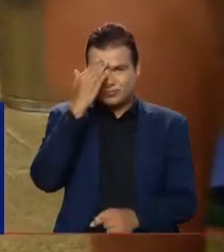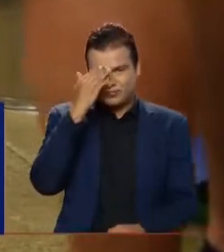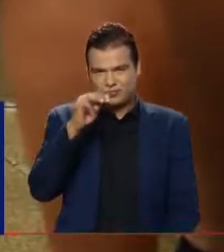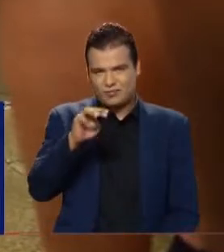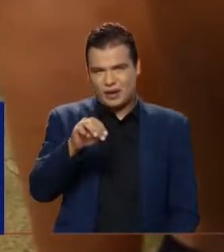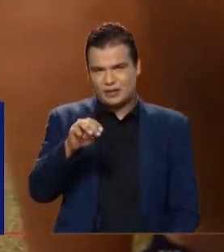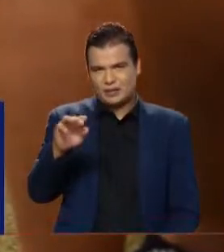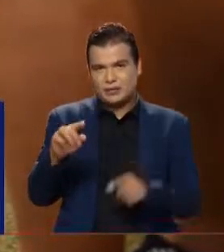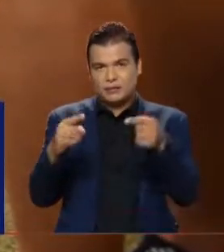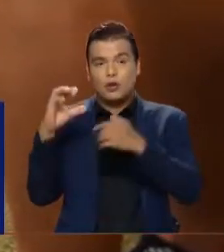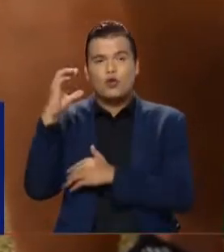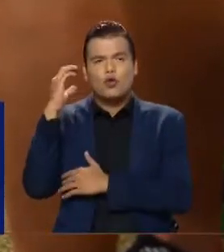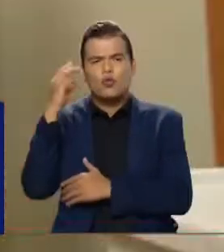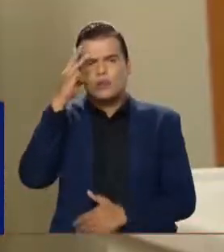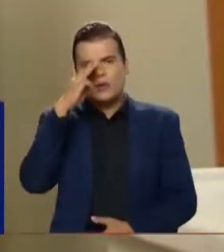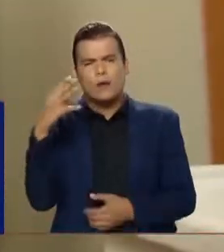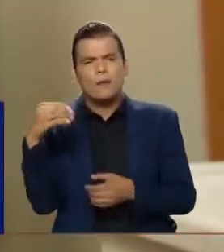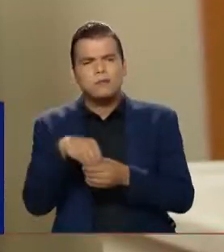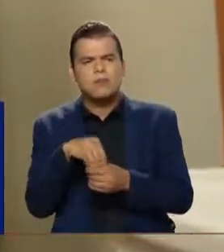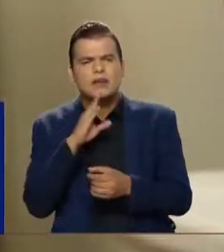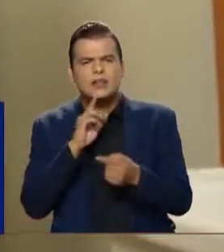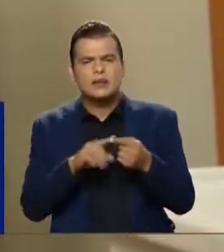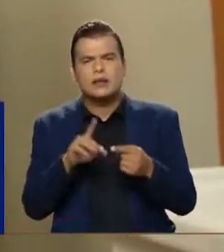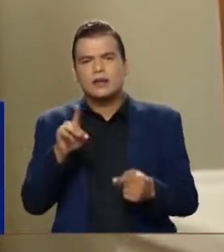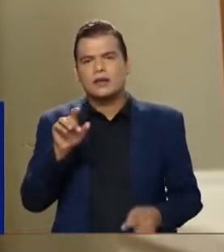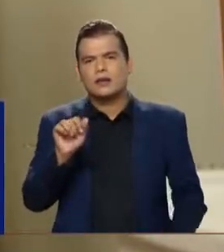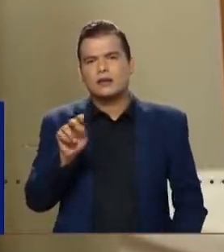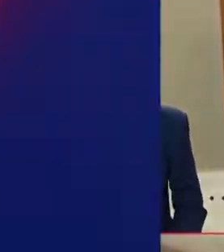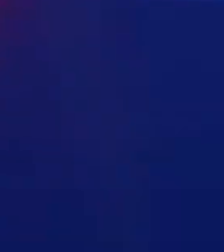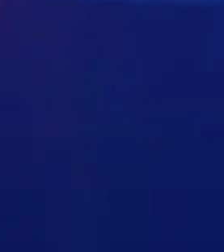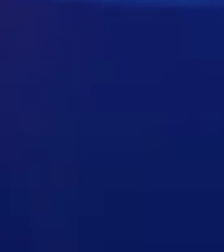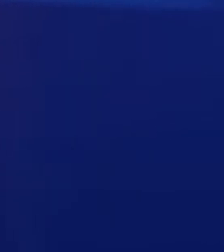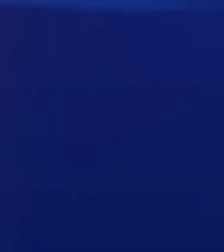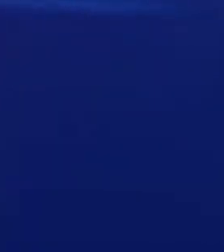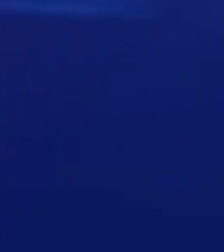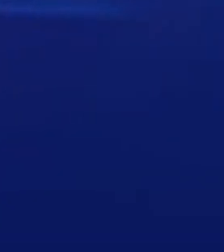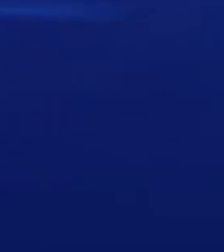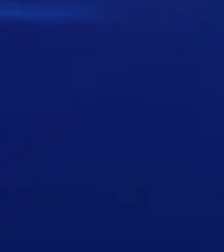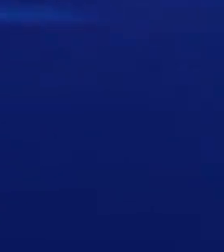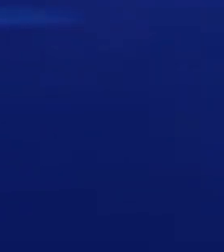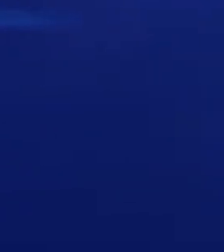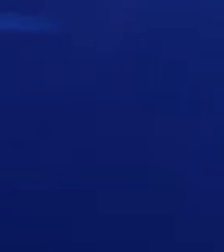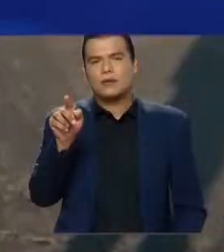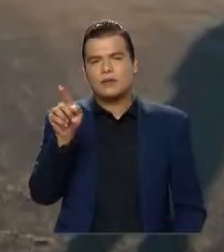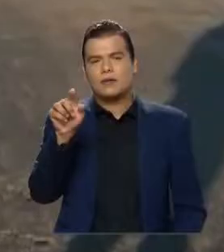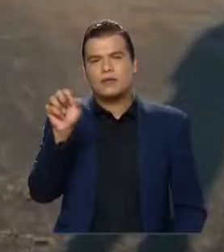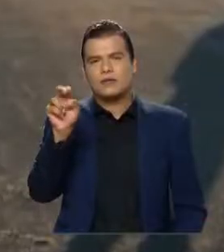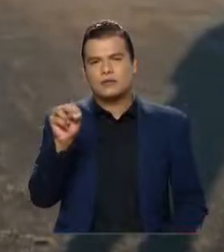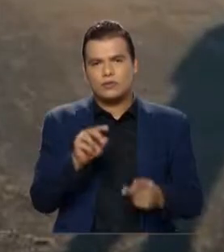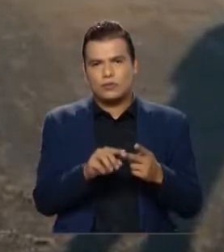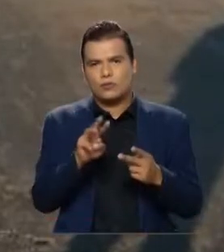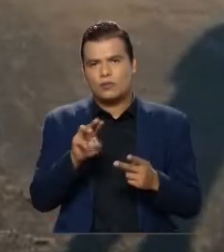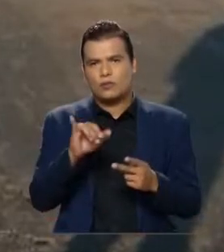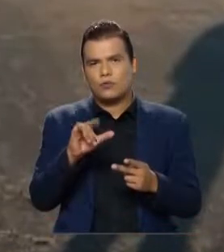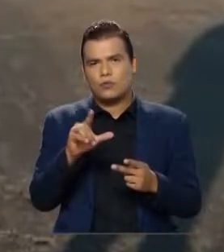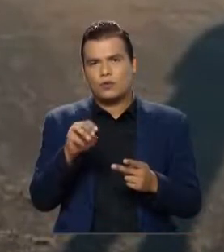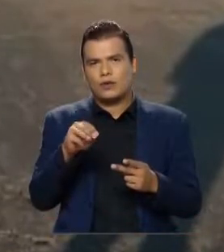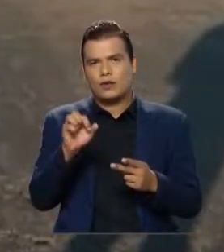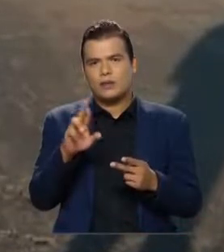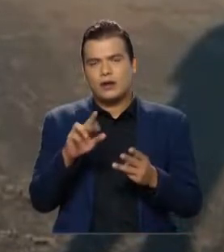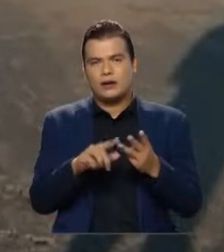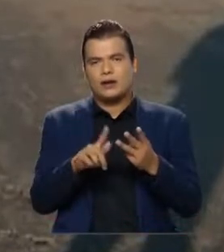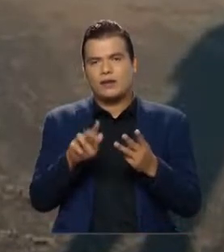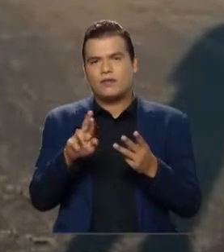México. Entrarían en escena Davinson Sánchez, Wilmar Barrios, Fran Fabra, Carlos Cuesta, entre otros. La